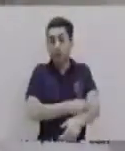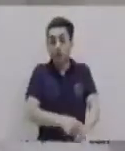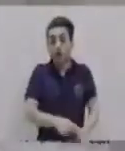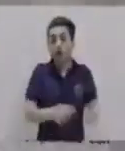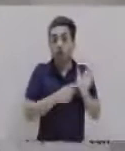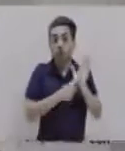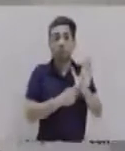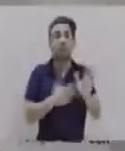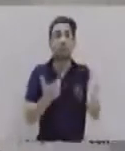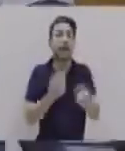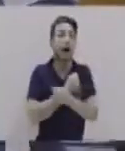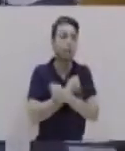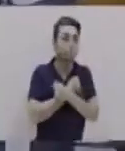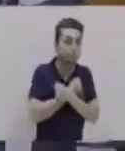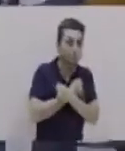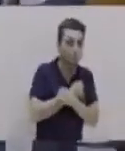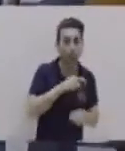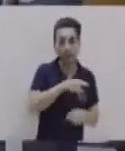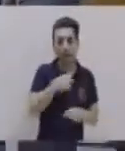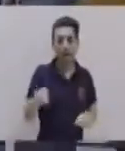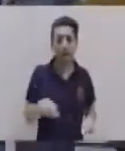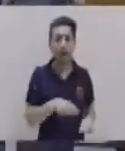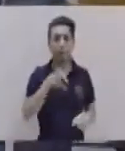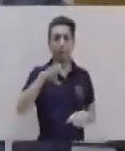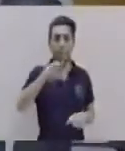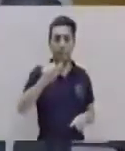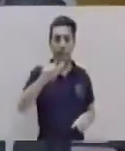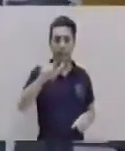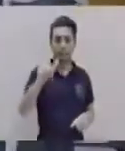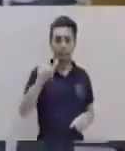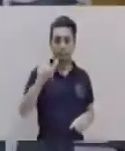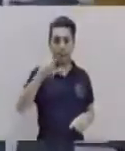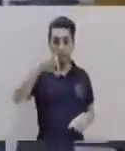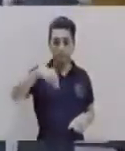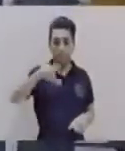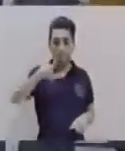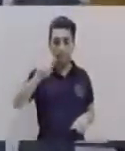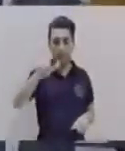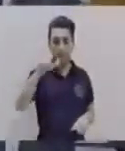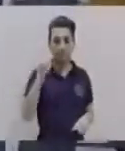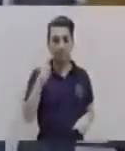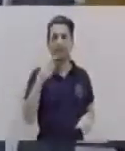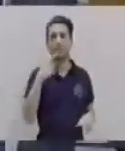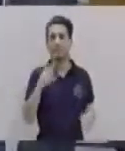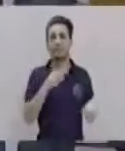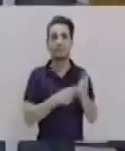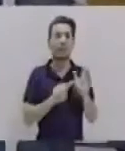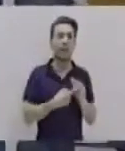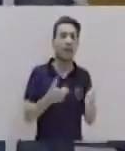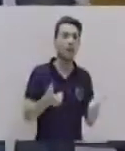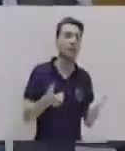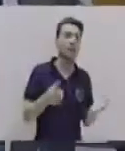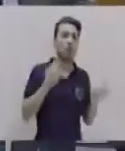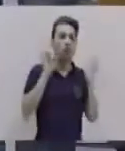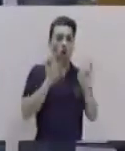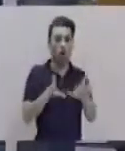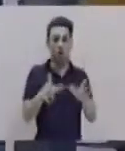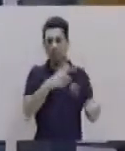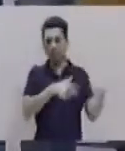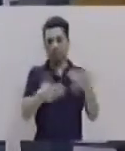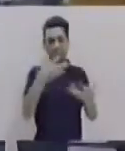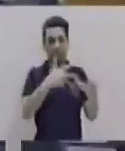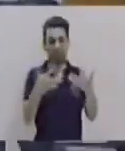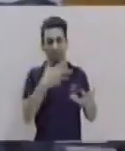La plaza nos representa el odio. Y el cementerio, la tragedia. Entonces, donde son finaliza lugares todo. que